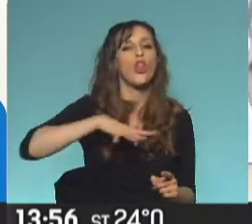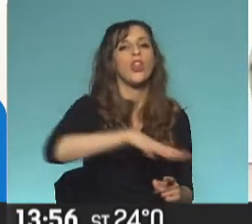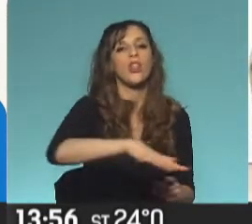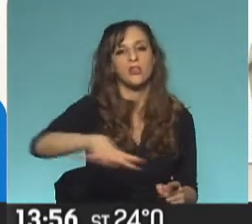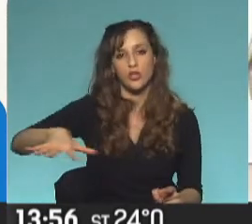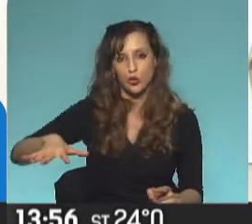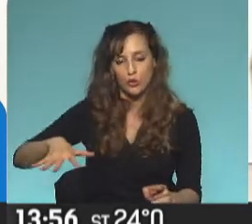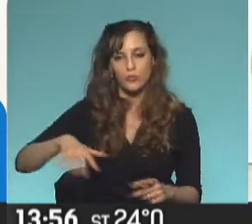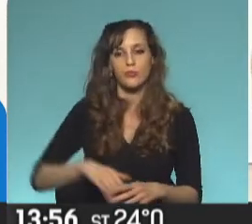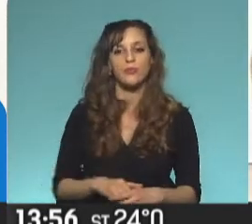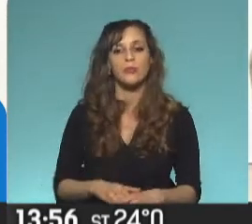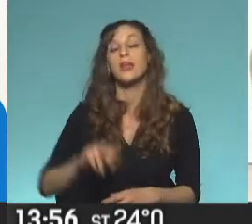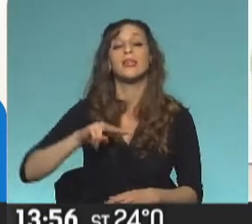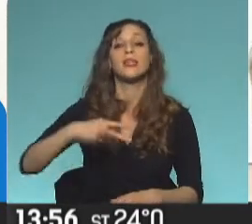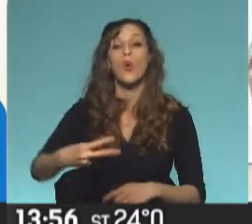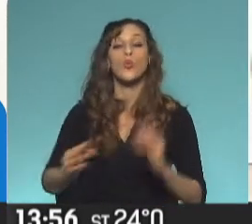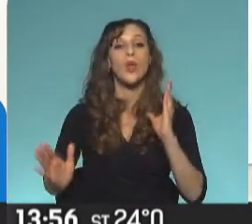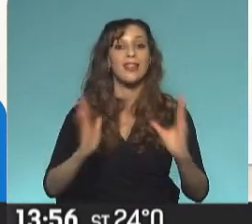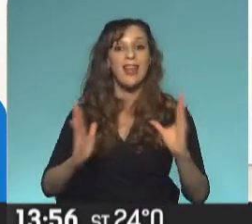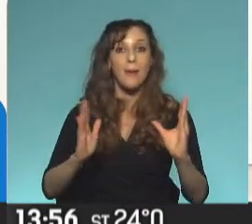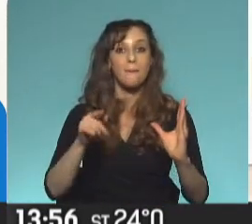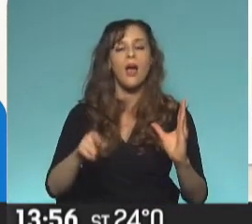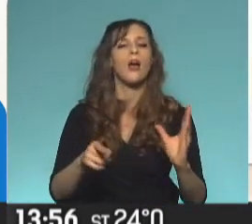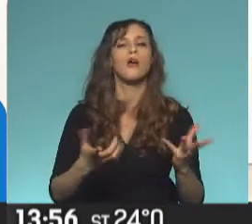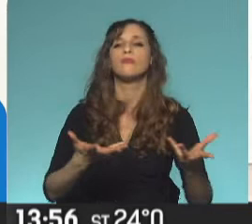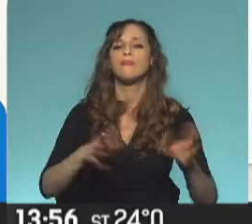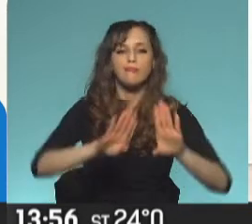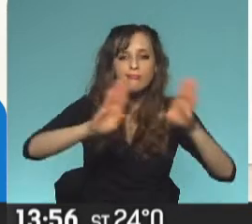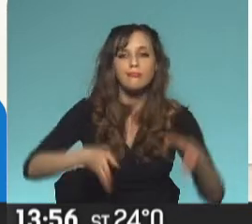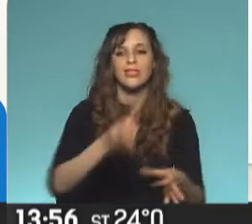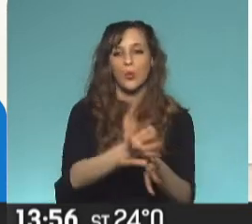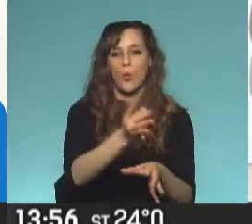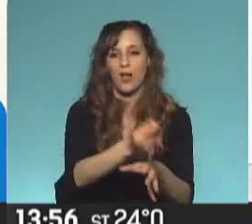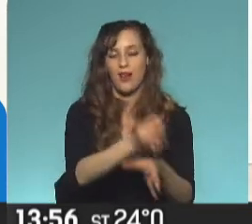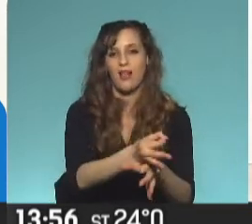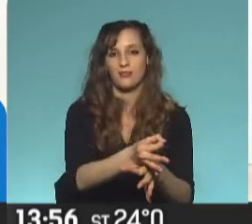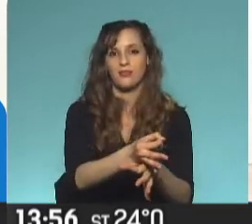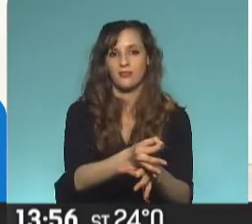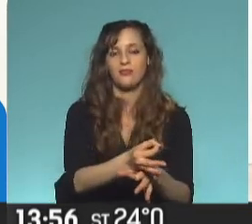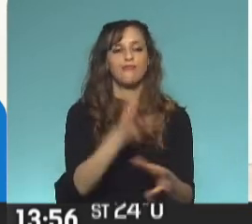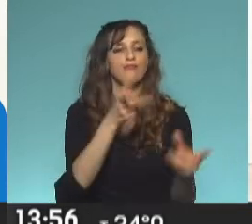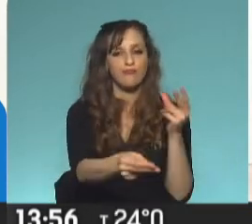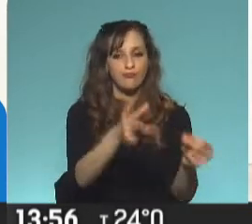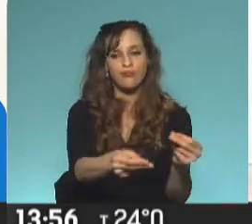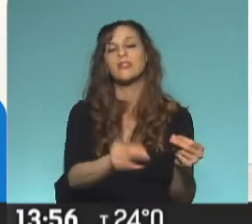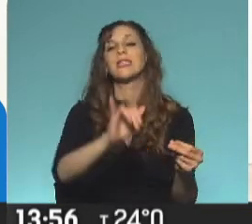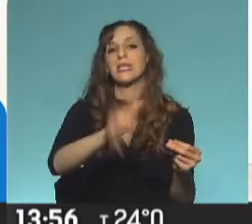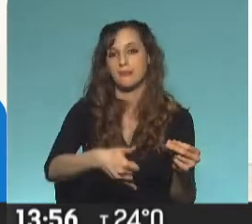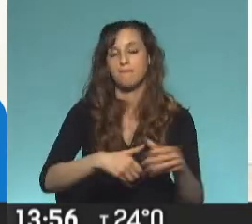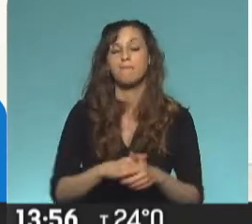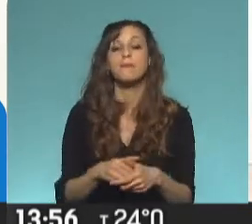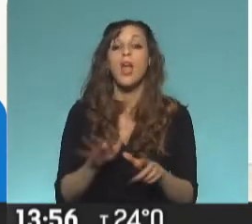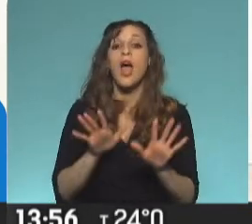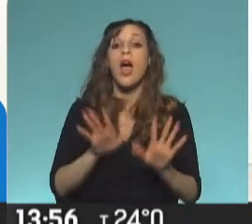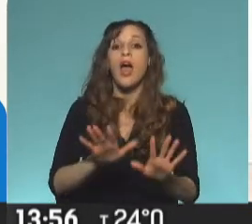esa segunda etapa va a ser en escuelas de la provincia buenos aires- el objetivo de hacerlo así